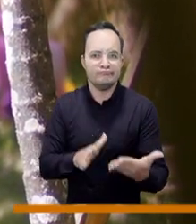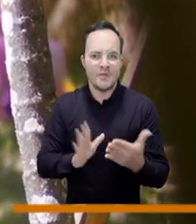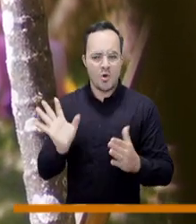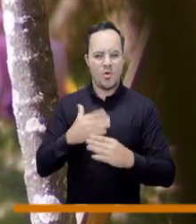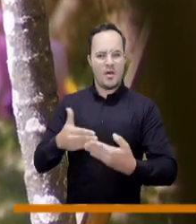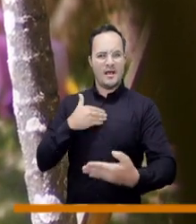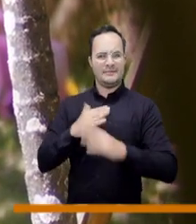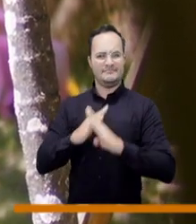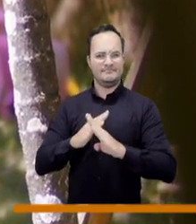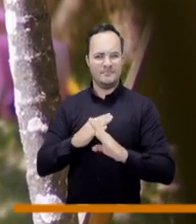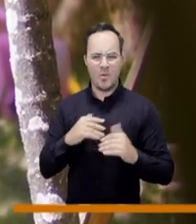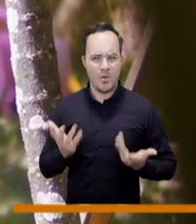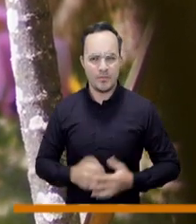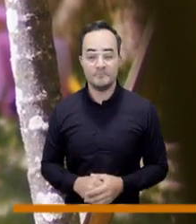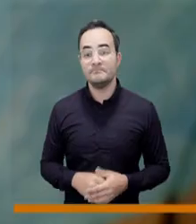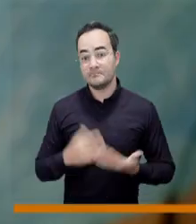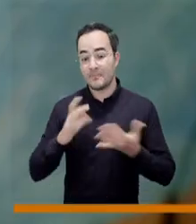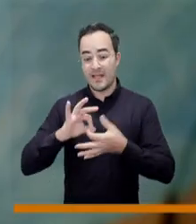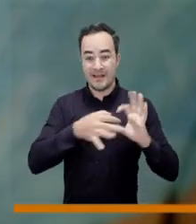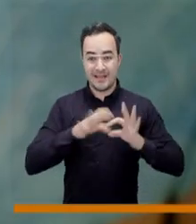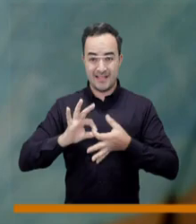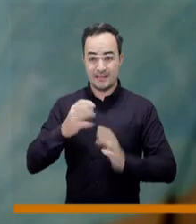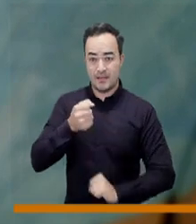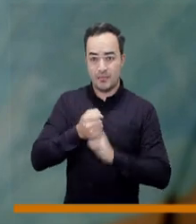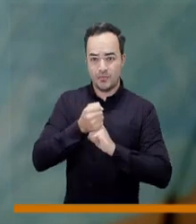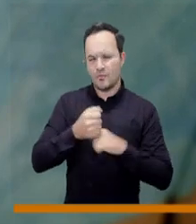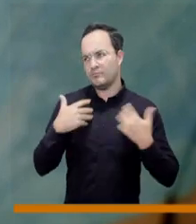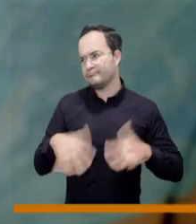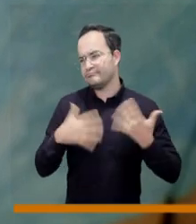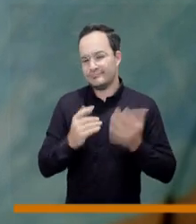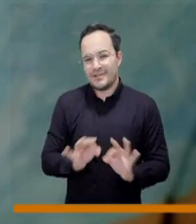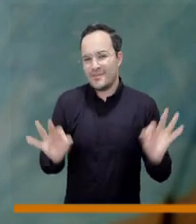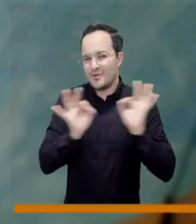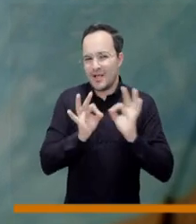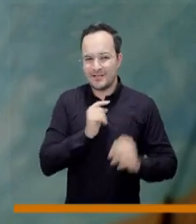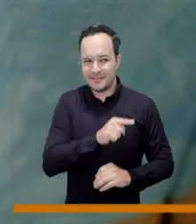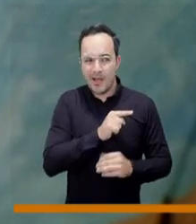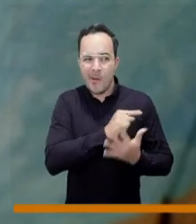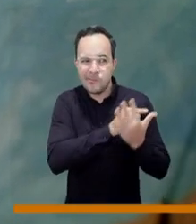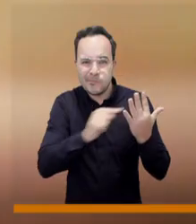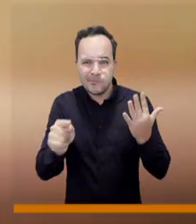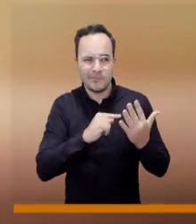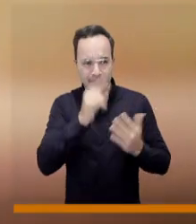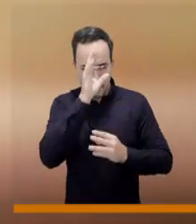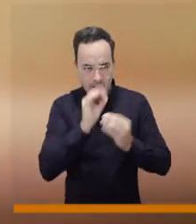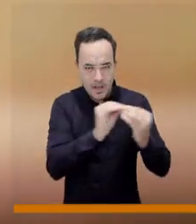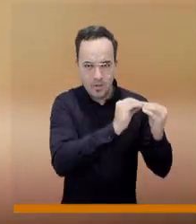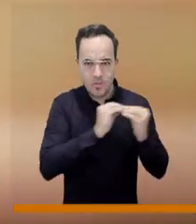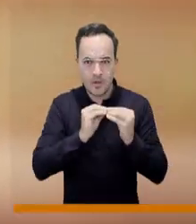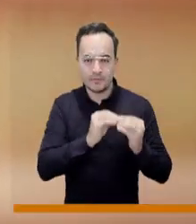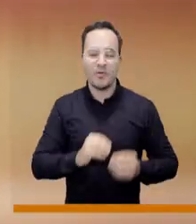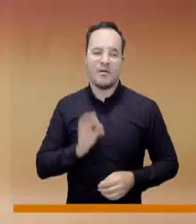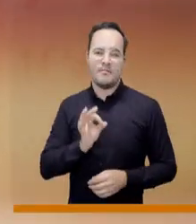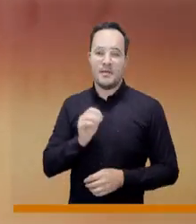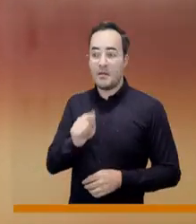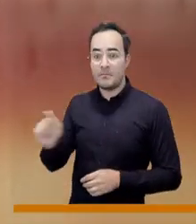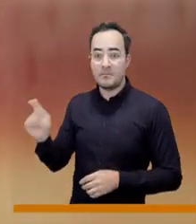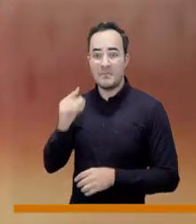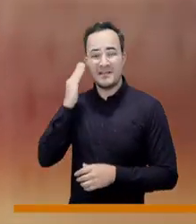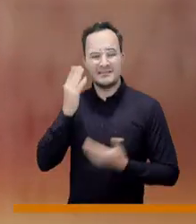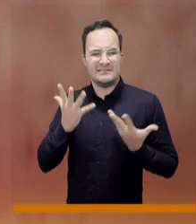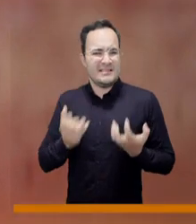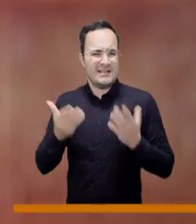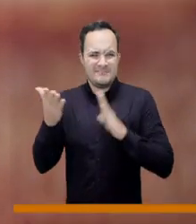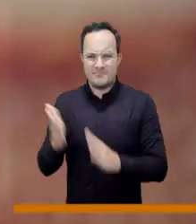La red de apoyo es fundamental en el apoyo para las personas que están pensando en terminar con